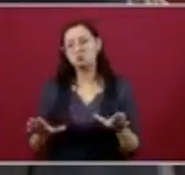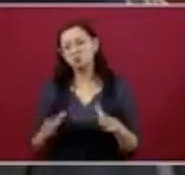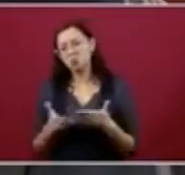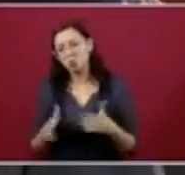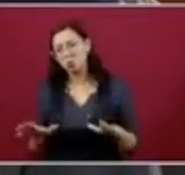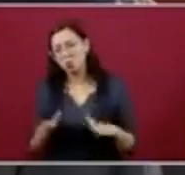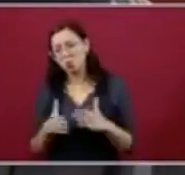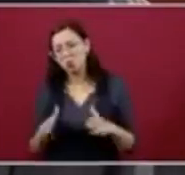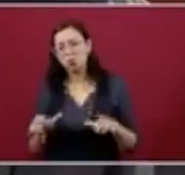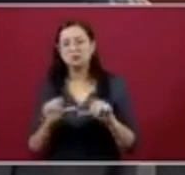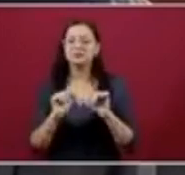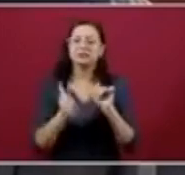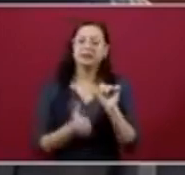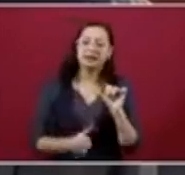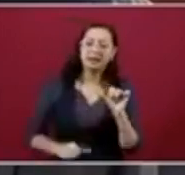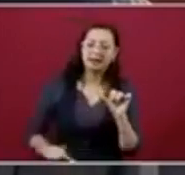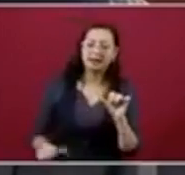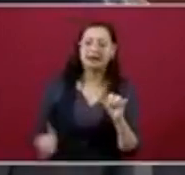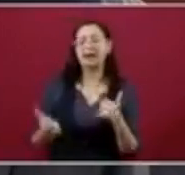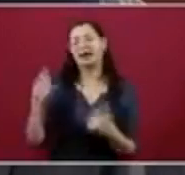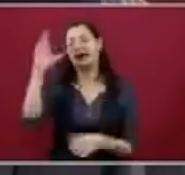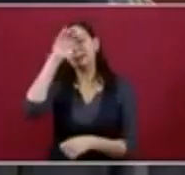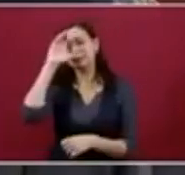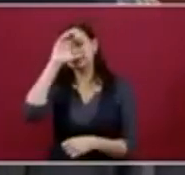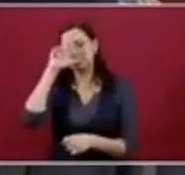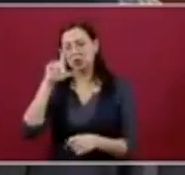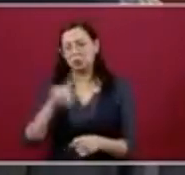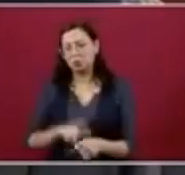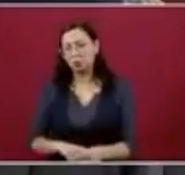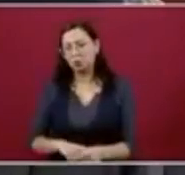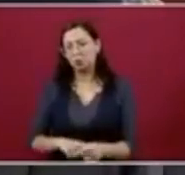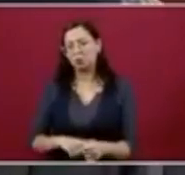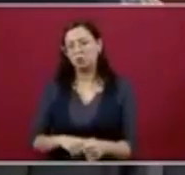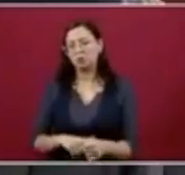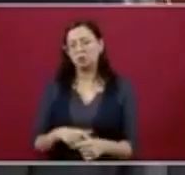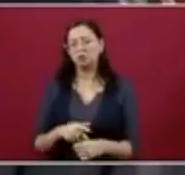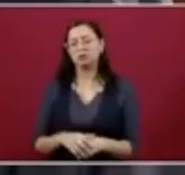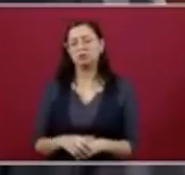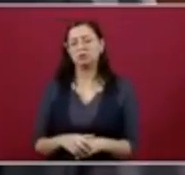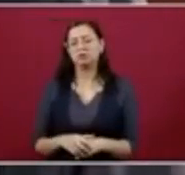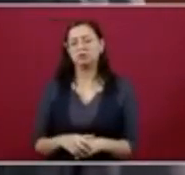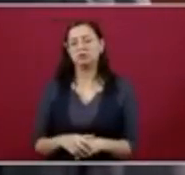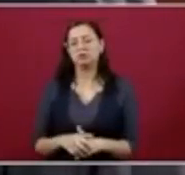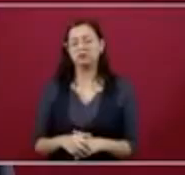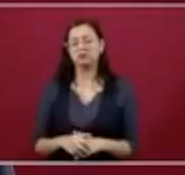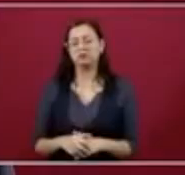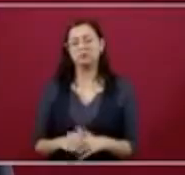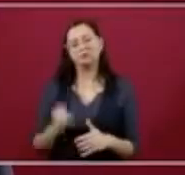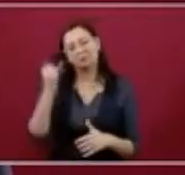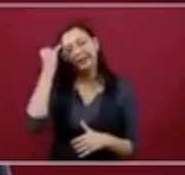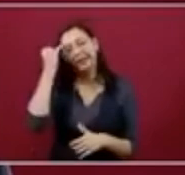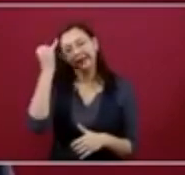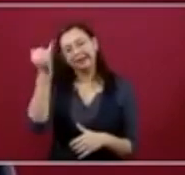musicales, artísticas, culturales, se compraban